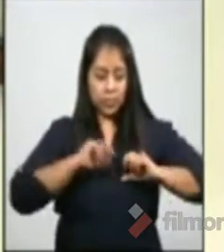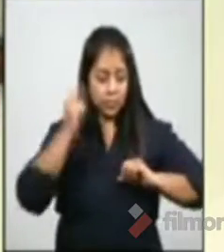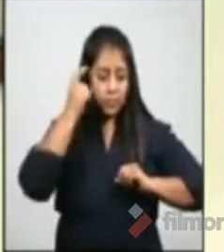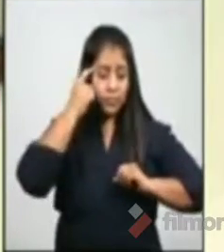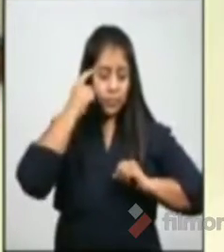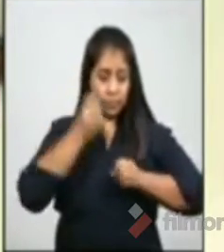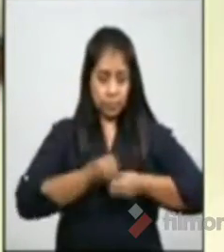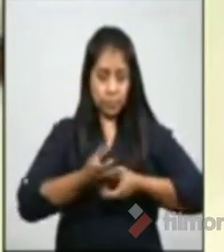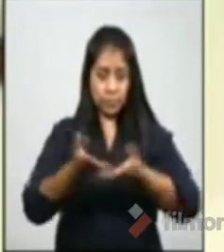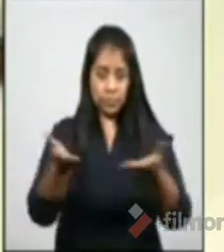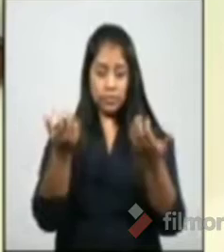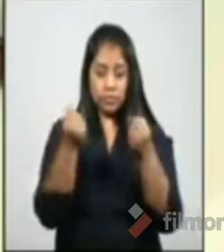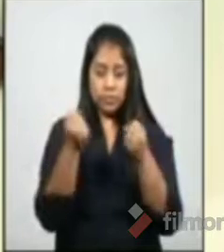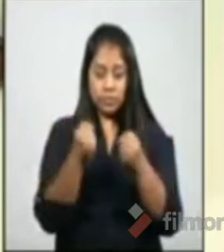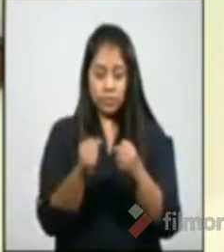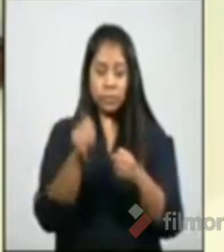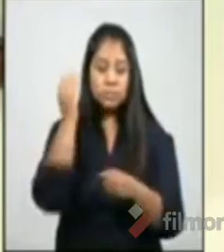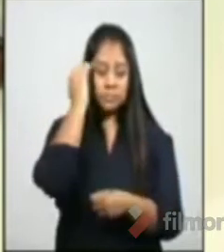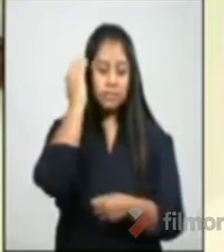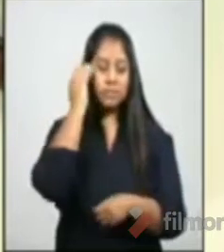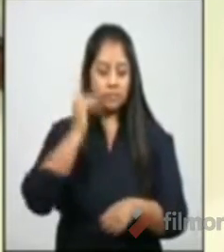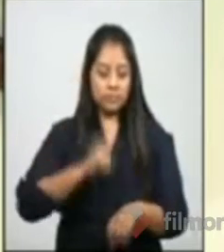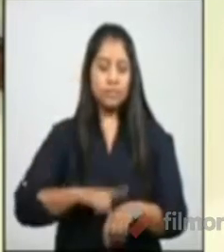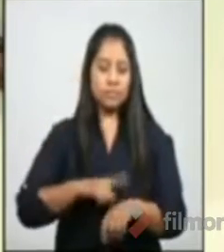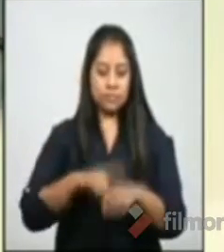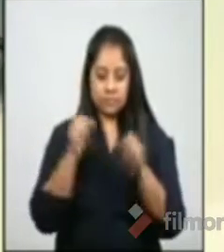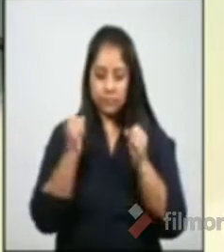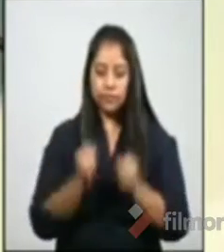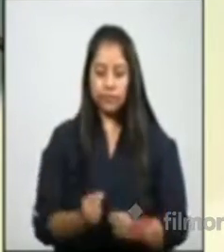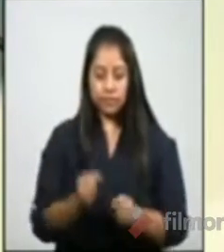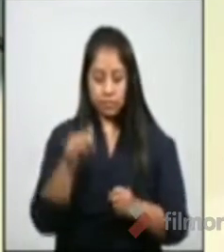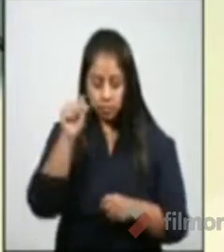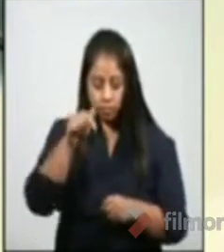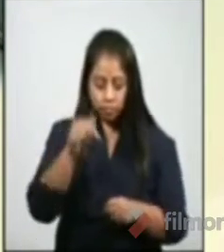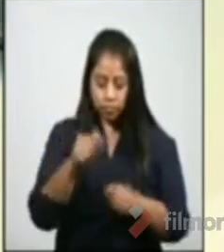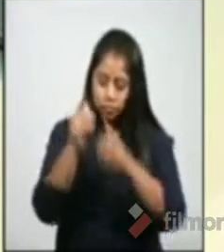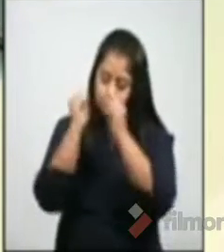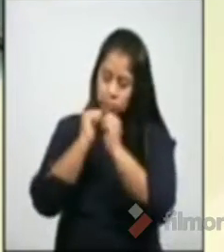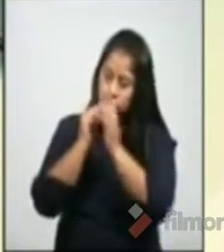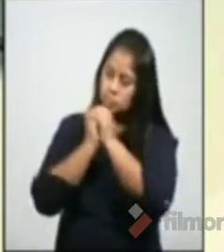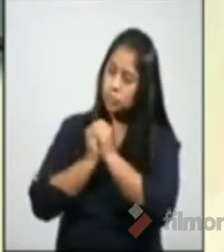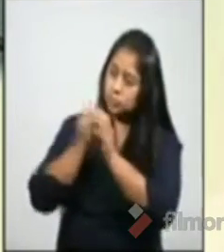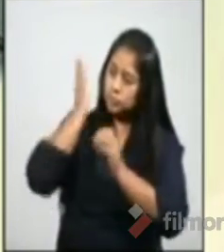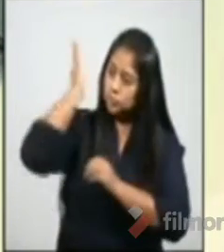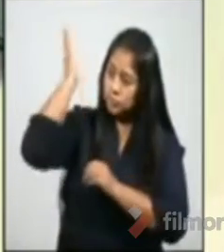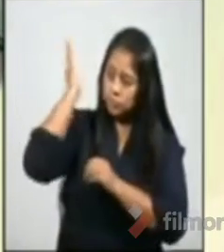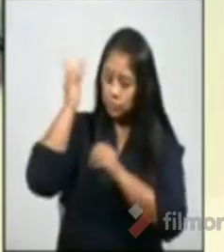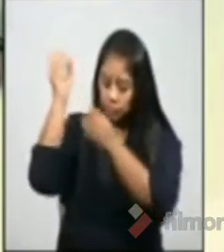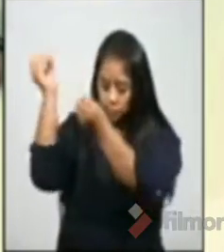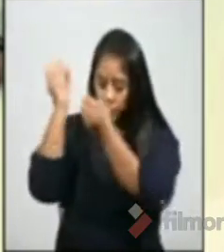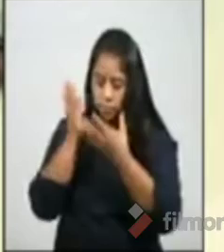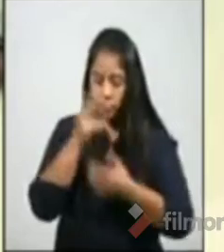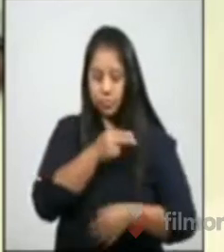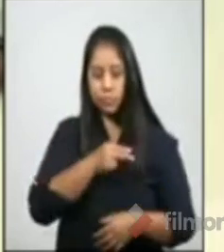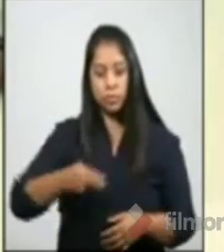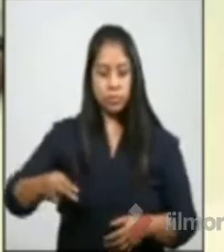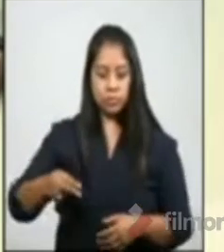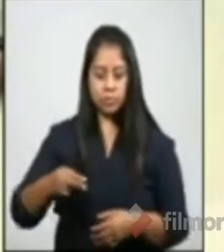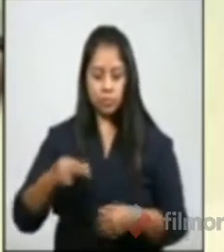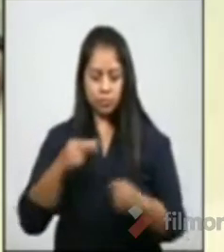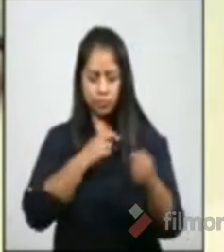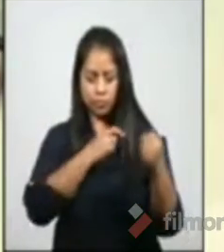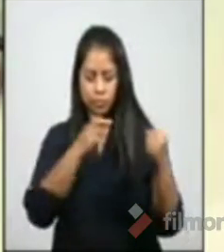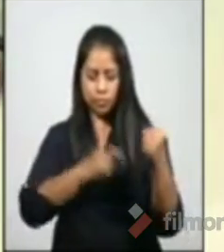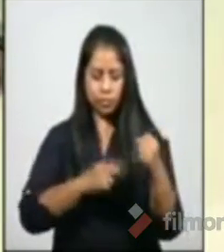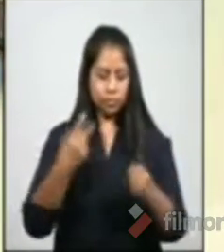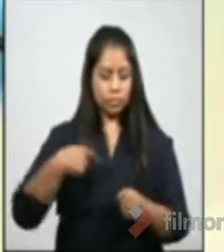cabo. Sabemos que son tiempos difíciles y es por eso que hemos venido a clamarte, a pedirte en el nombre poderoso